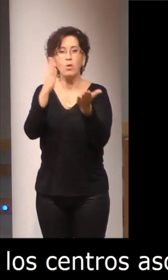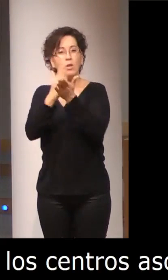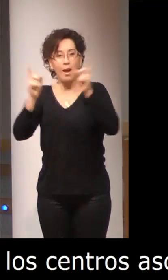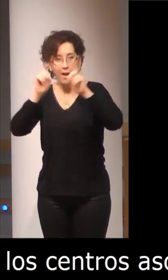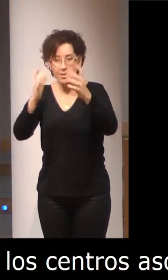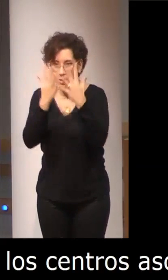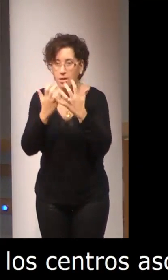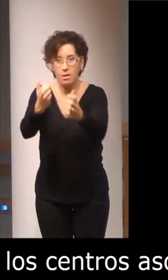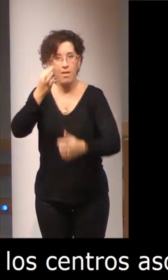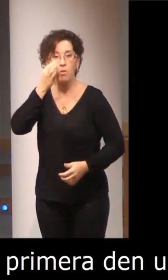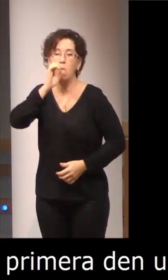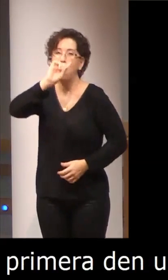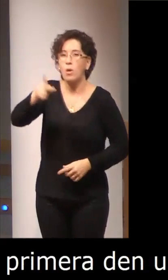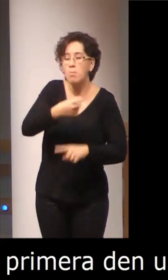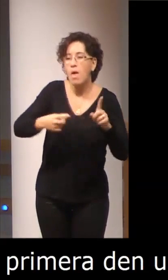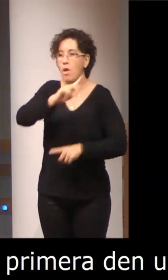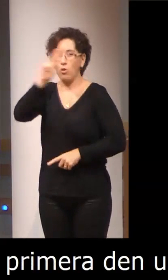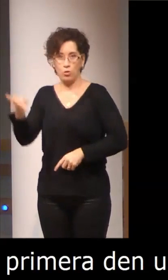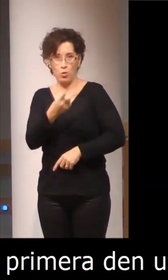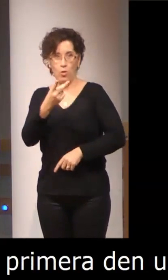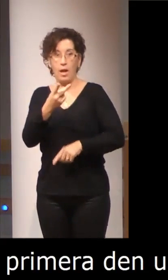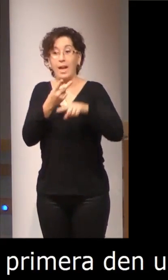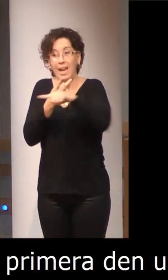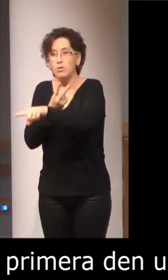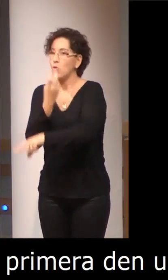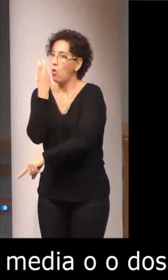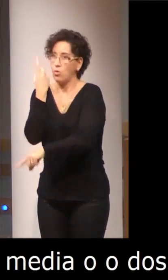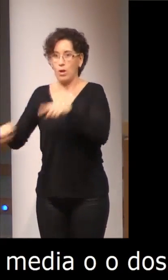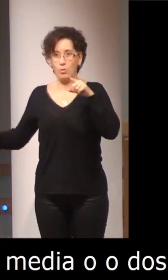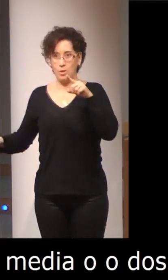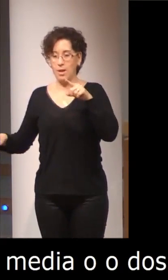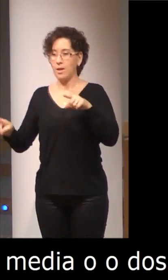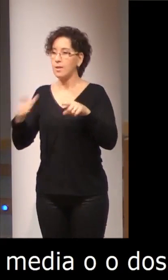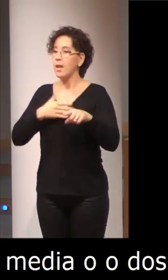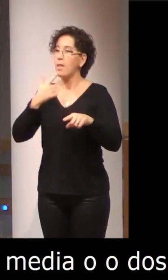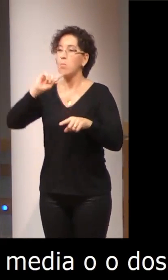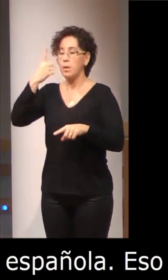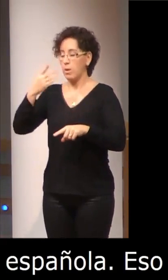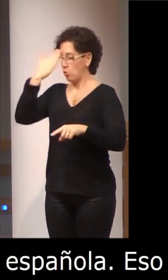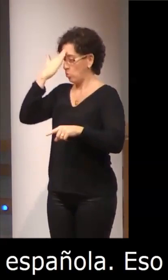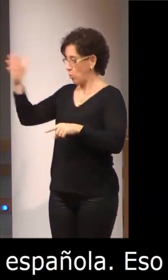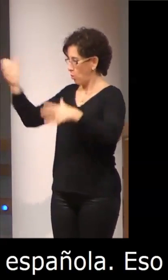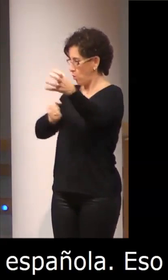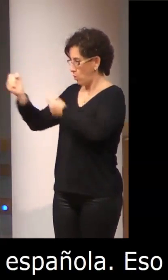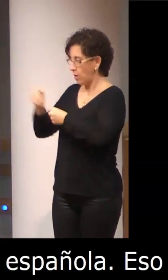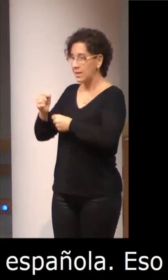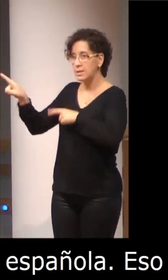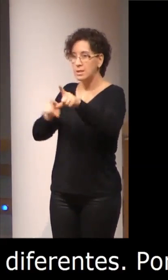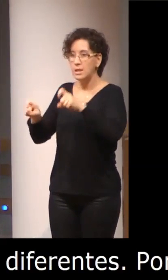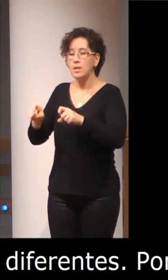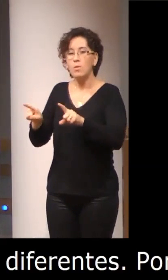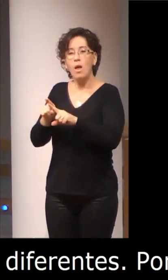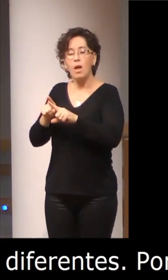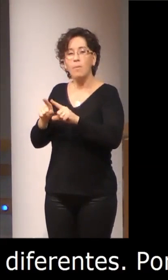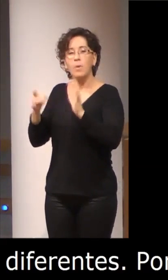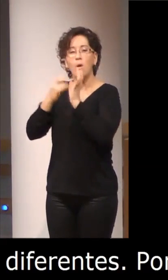lengua de signos española. Eso supone unos retos diferentes, por ejemplo, la selección de tutores. ¿Cuál es la cualificación que tenemos que